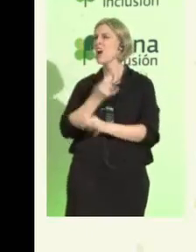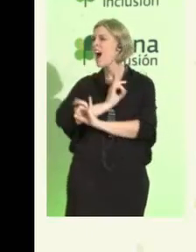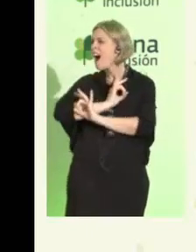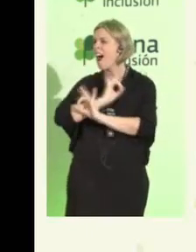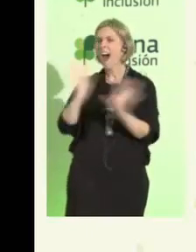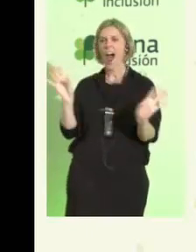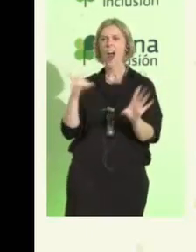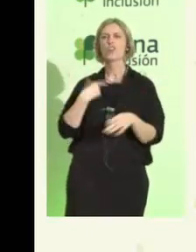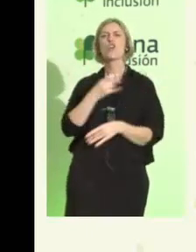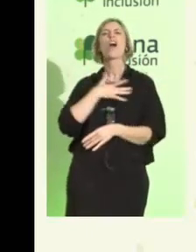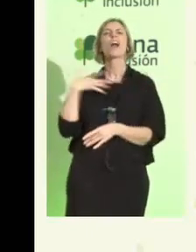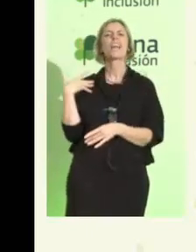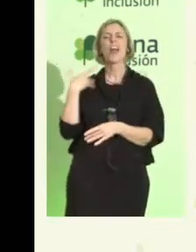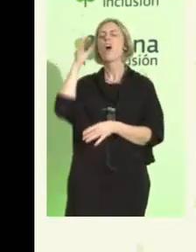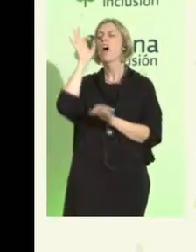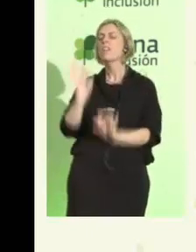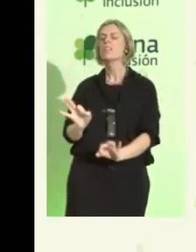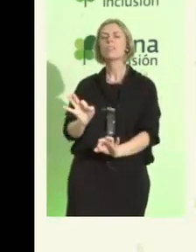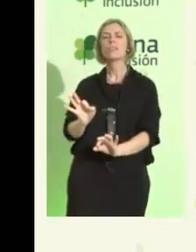Así que me fui.